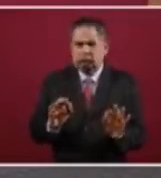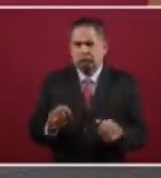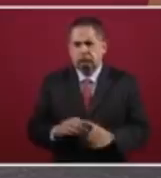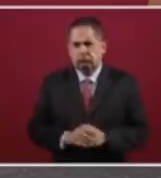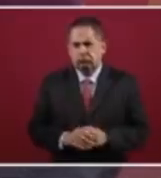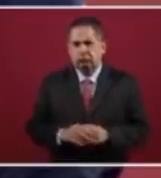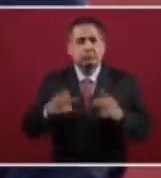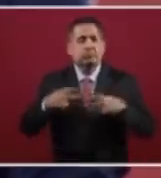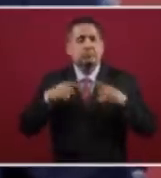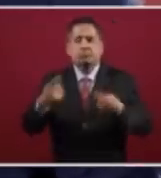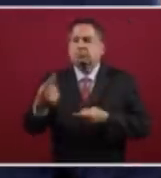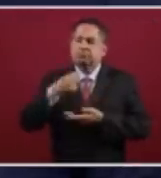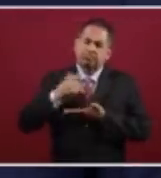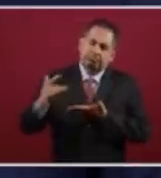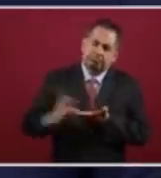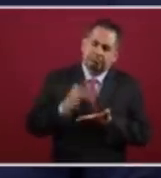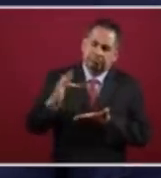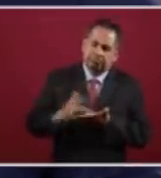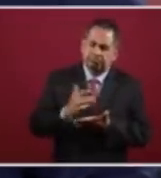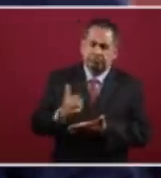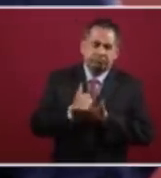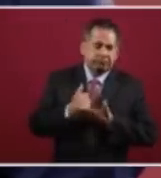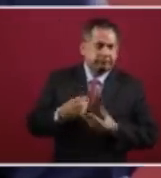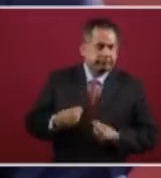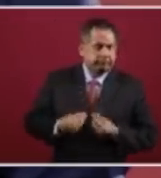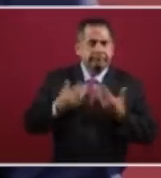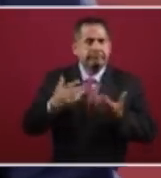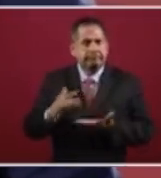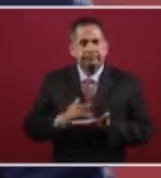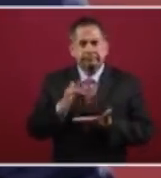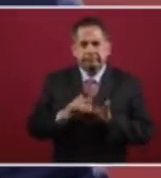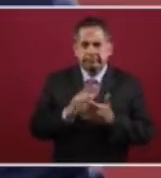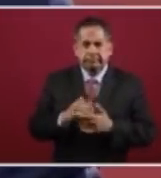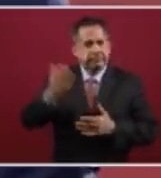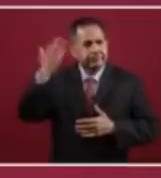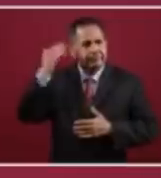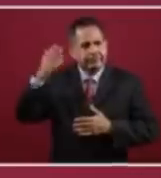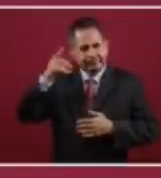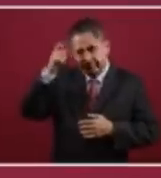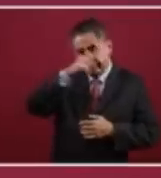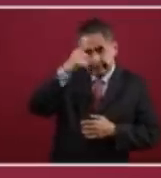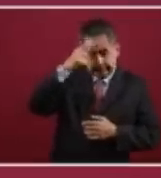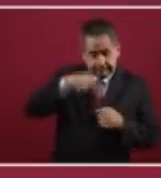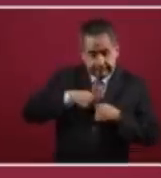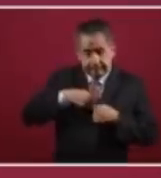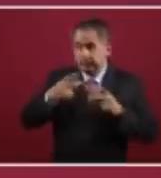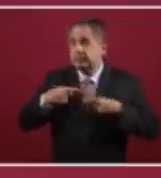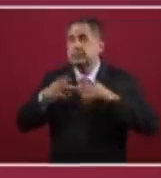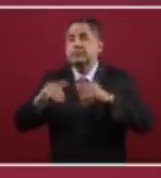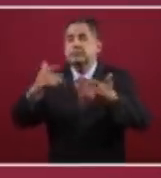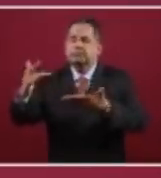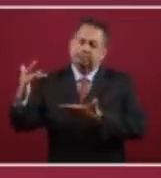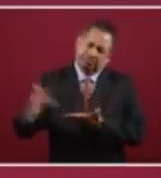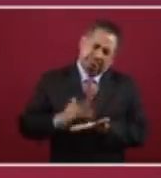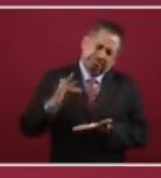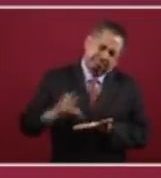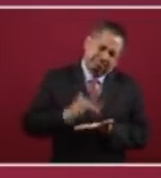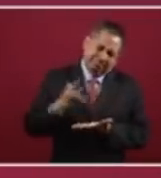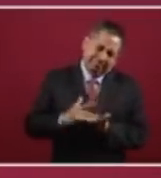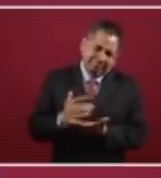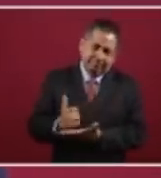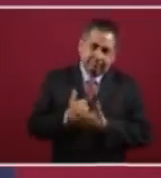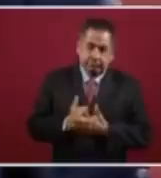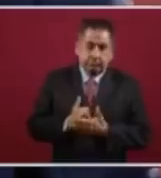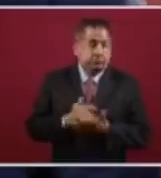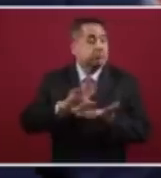es el pueblo el que me ha sacado a flote en los momentos más difíciles. Si no es